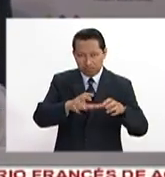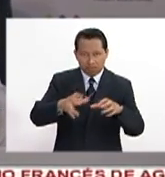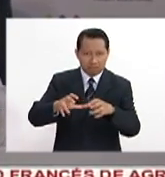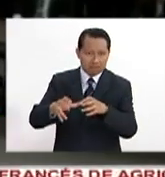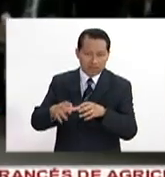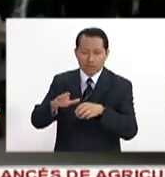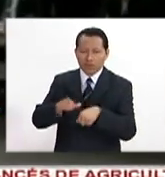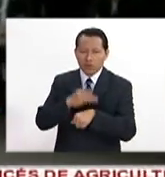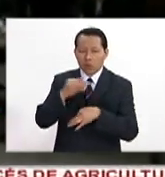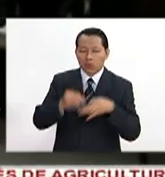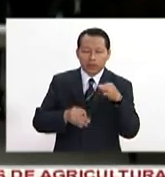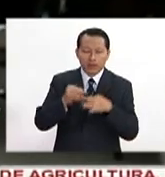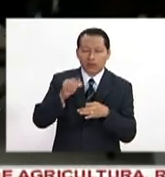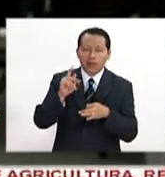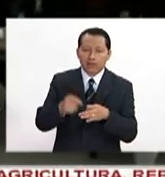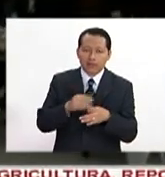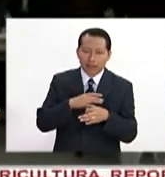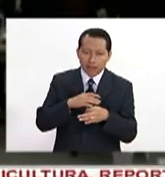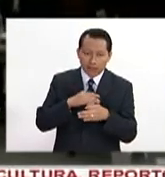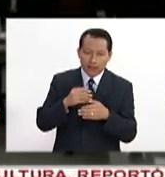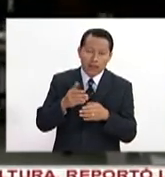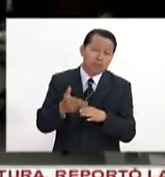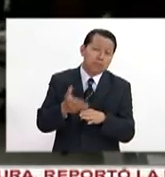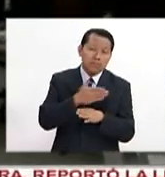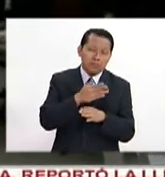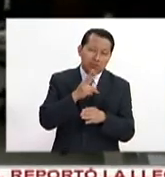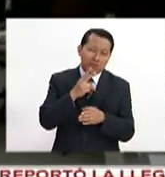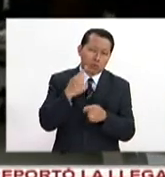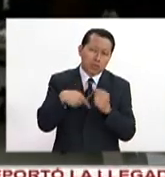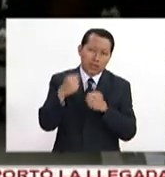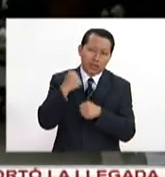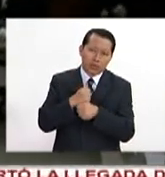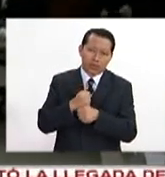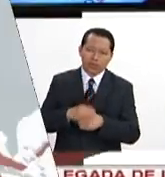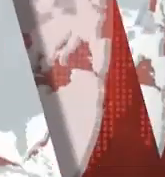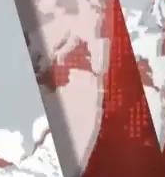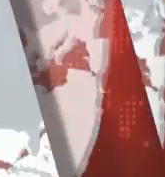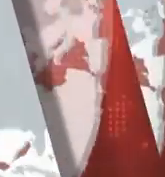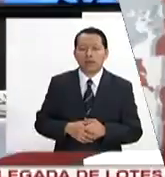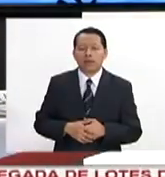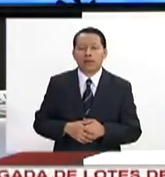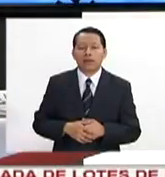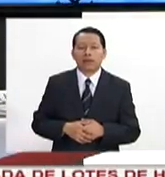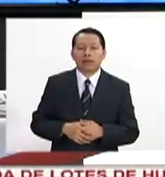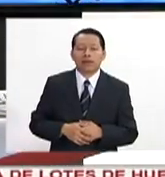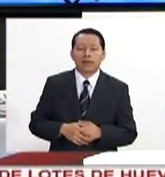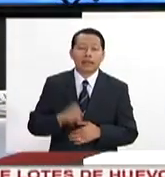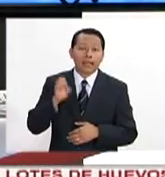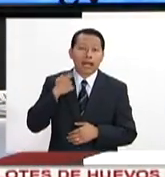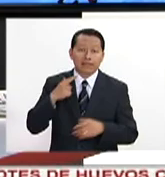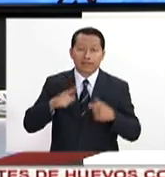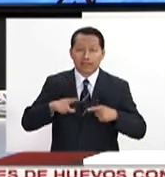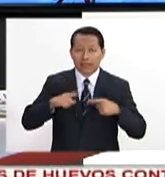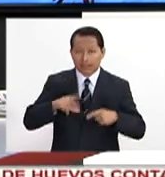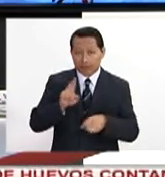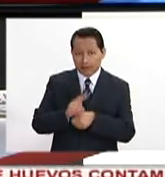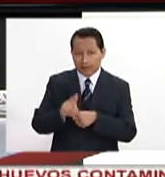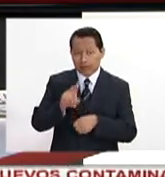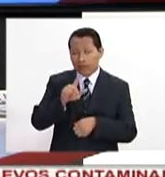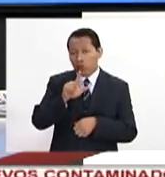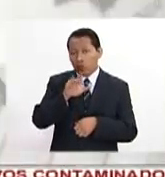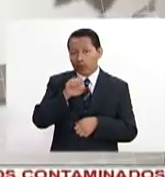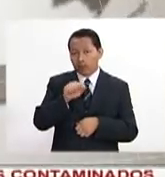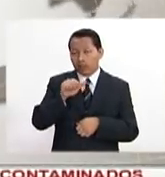relacionados con juicios que vienen adelantando desde el año pasado. La exfiscal de Venezuela,